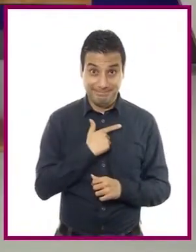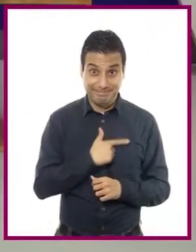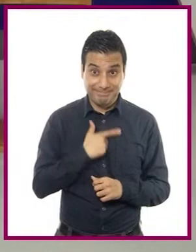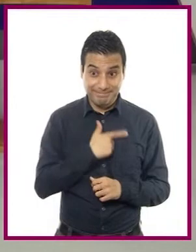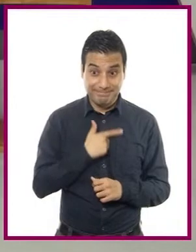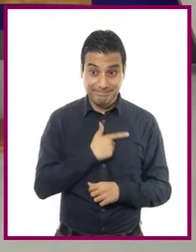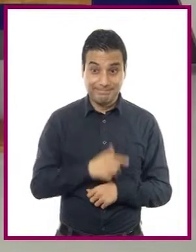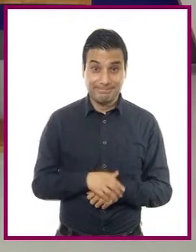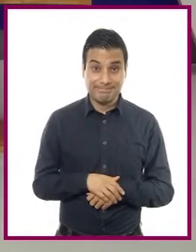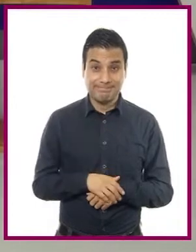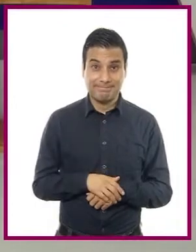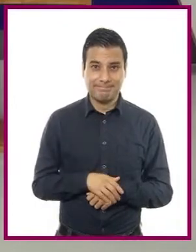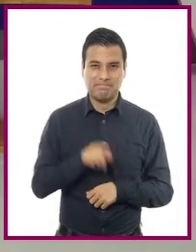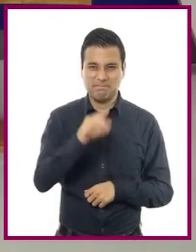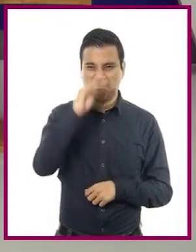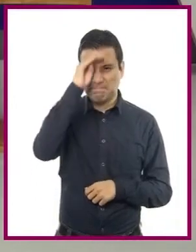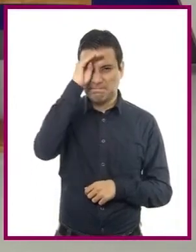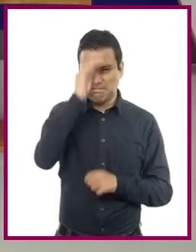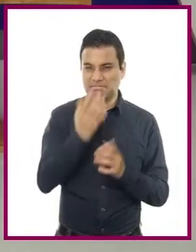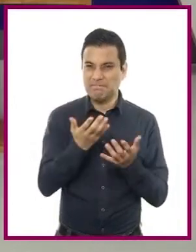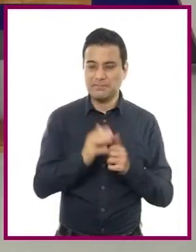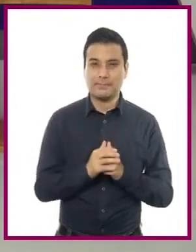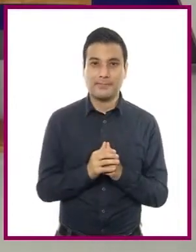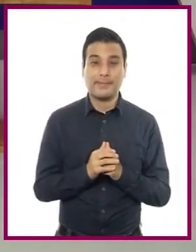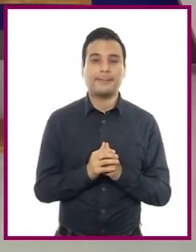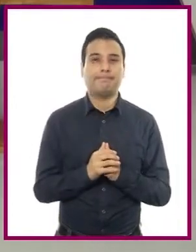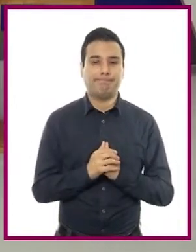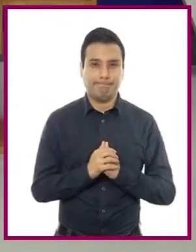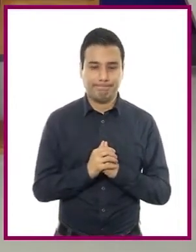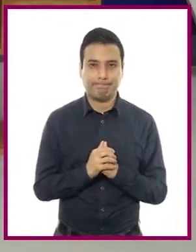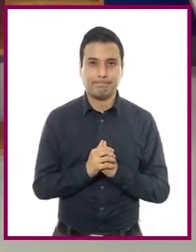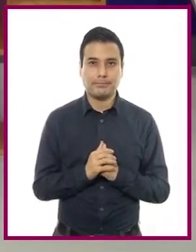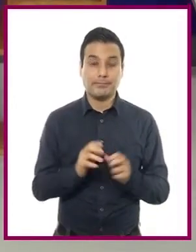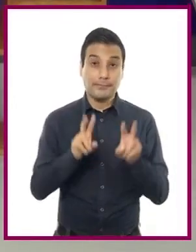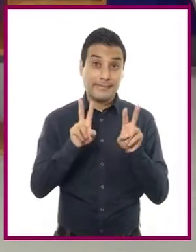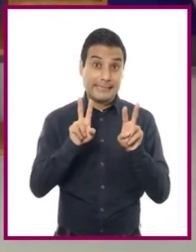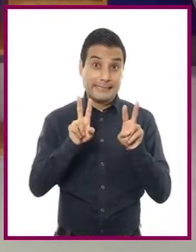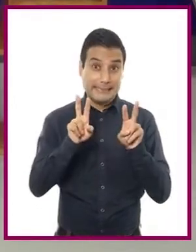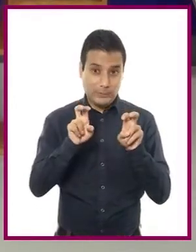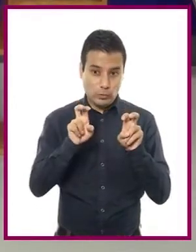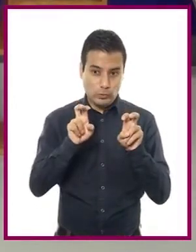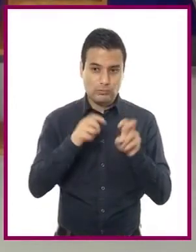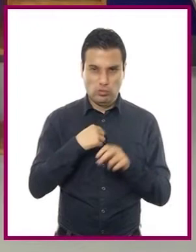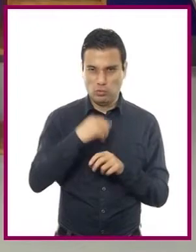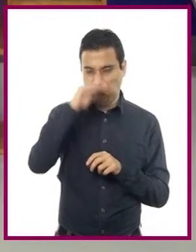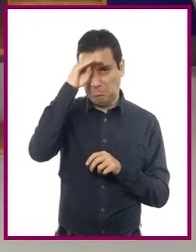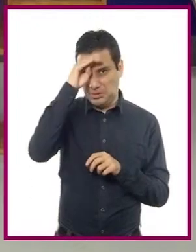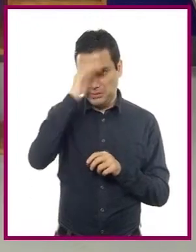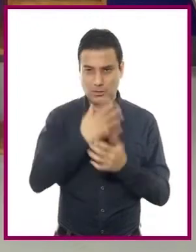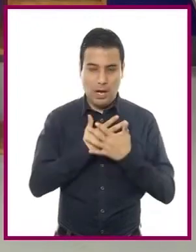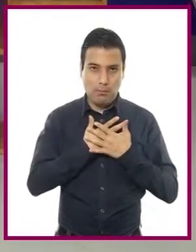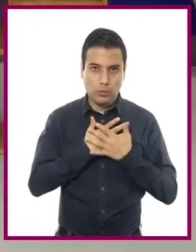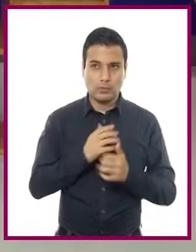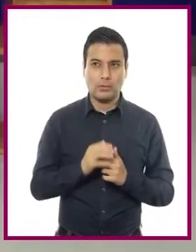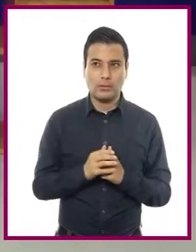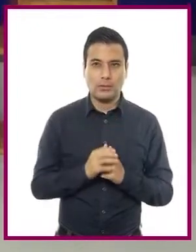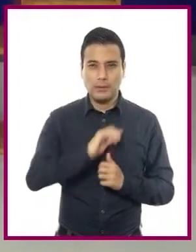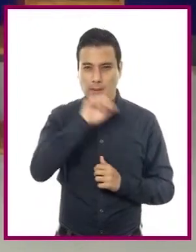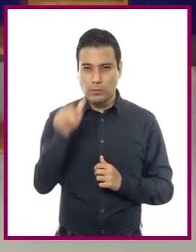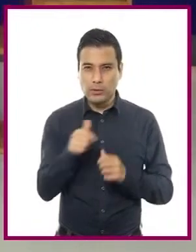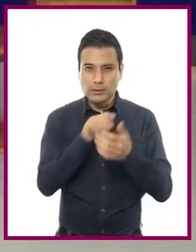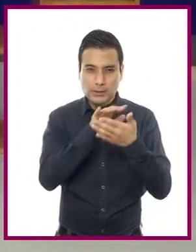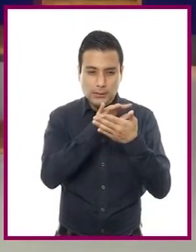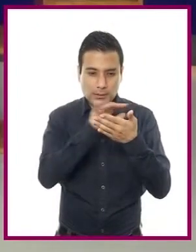poema? ¿Qué pensaste? Primero, por el título me imaginé que hablaba del amor, pero conforme